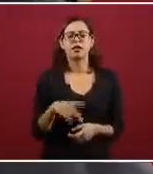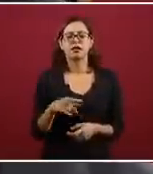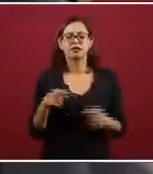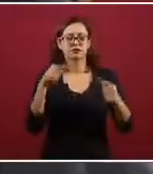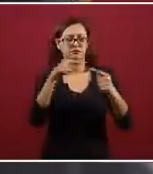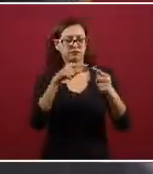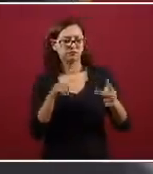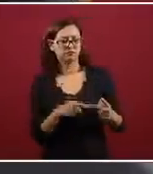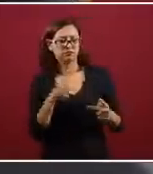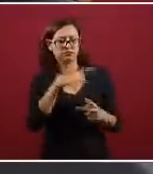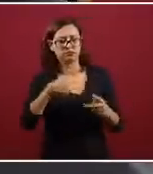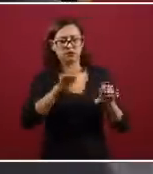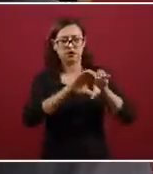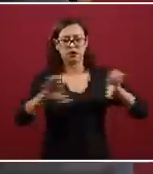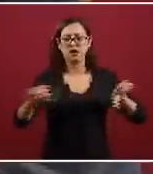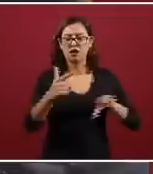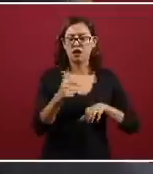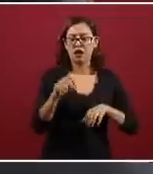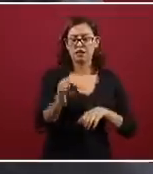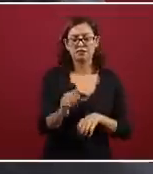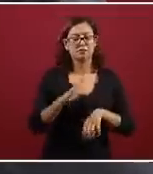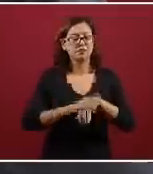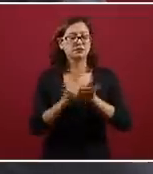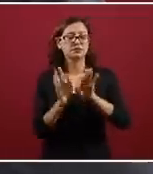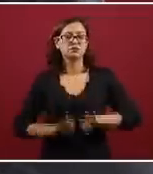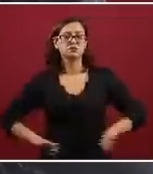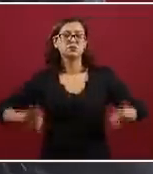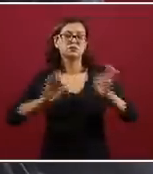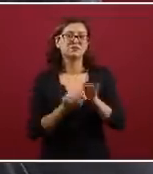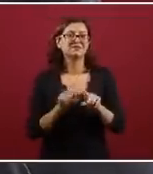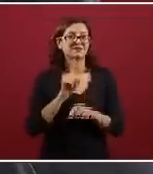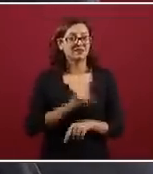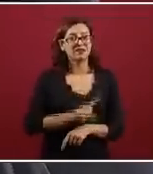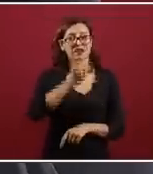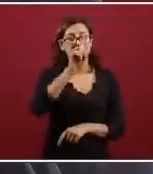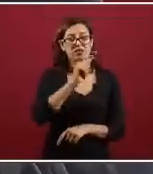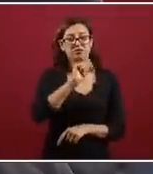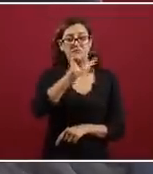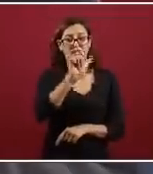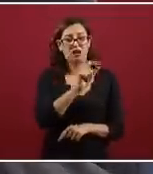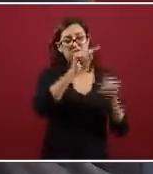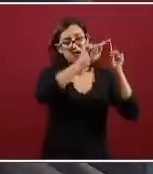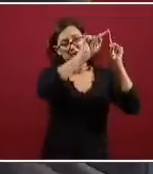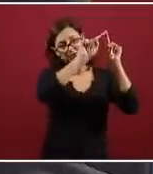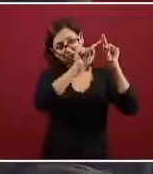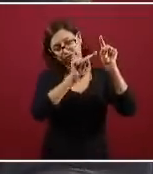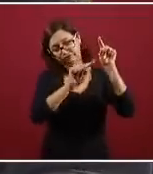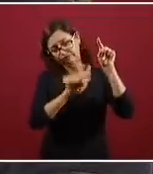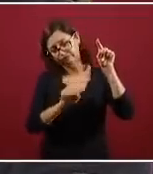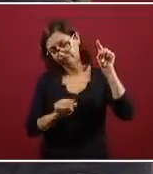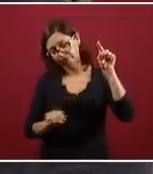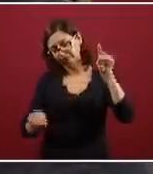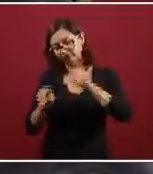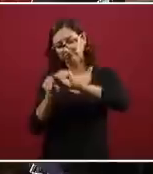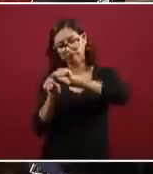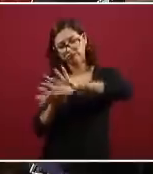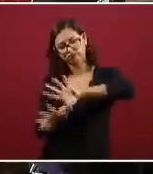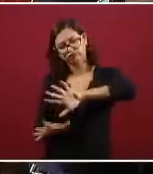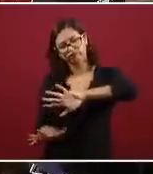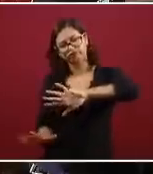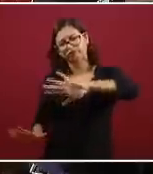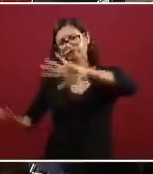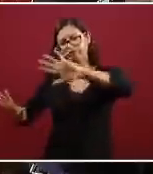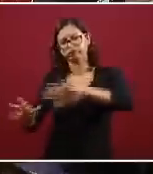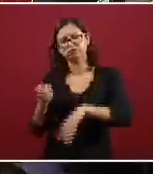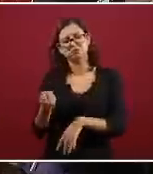en toda la red de gasoductos, porque vienen de Texas y bajan por todo el centro del país para llegar a las zonas